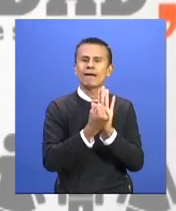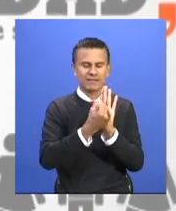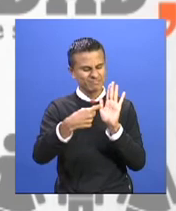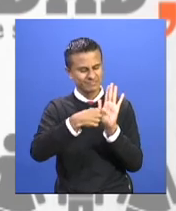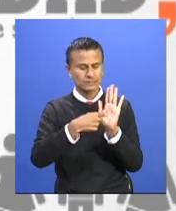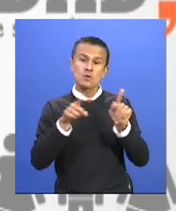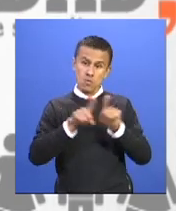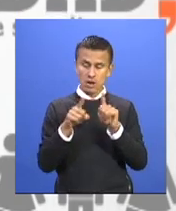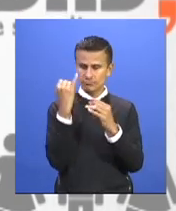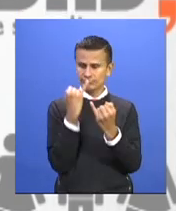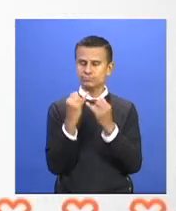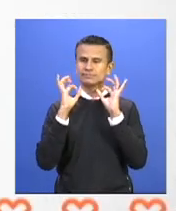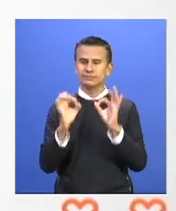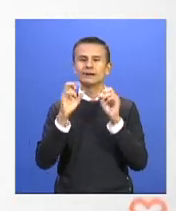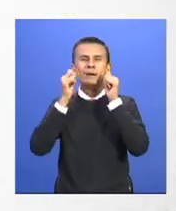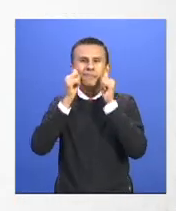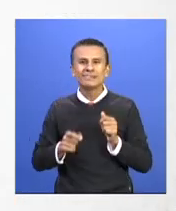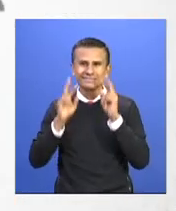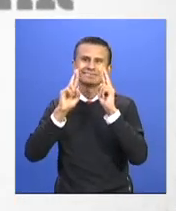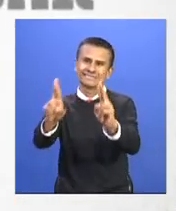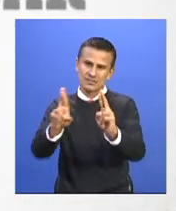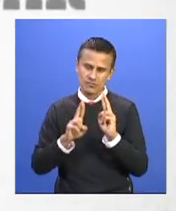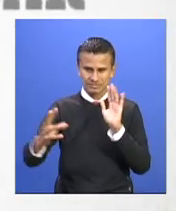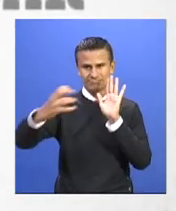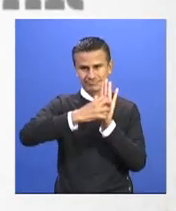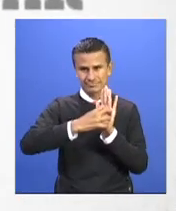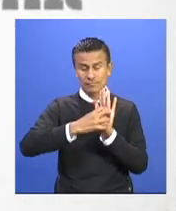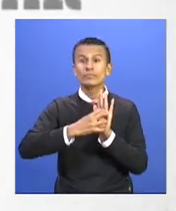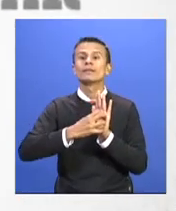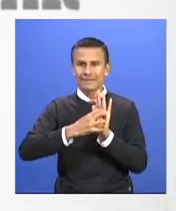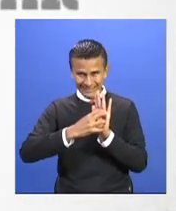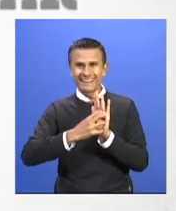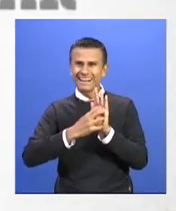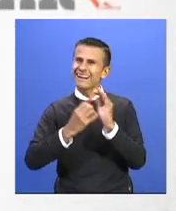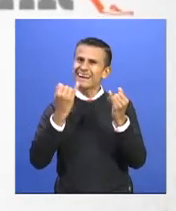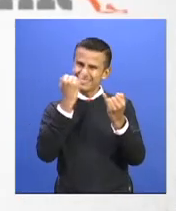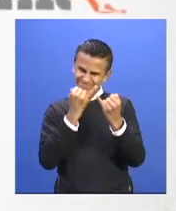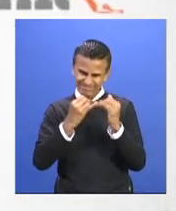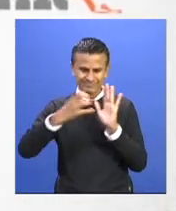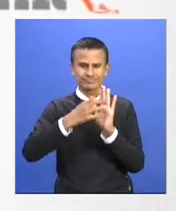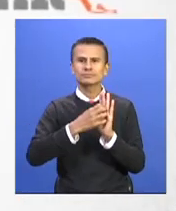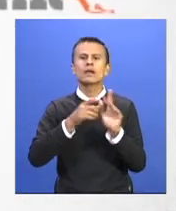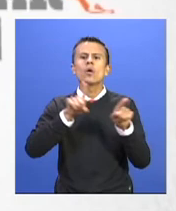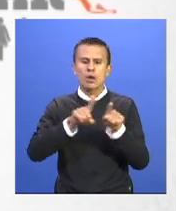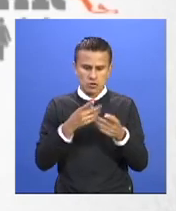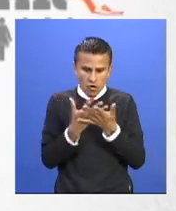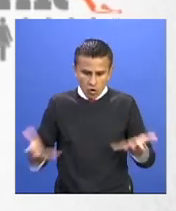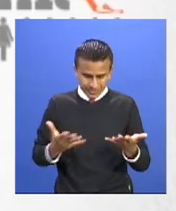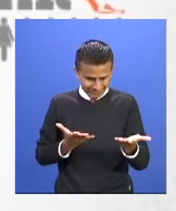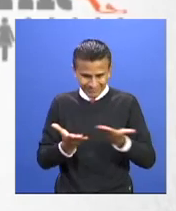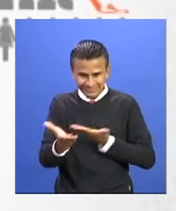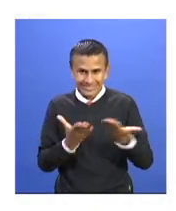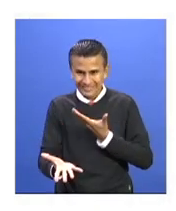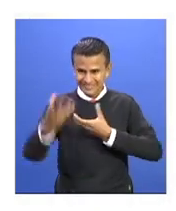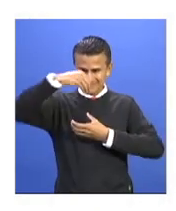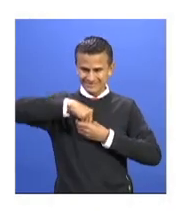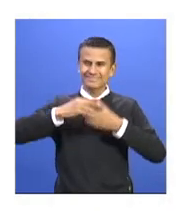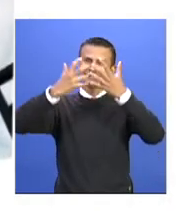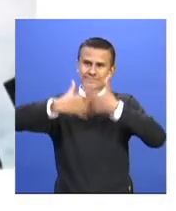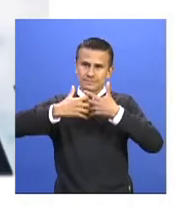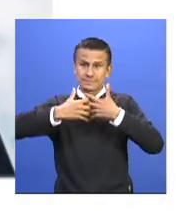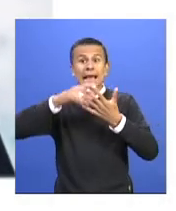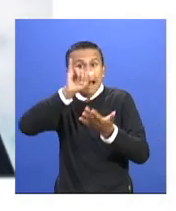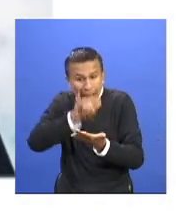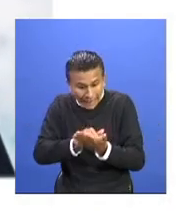marca, y una marca es la identidad reconocible de una empresa, identidad que se transfiere a todos sus productos. Es por